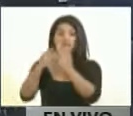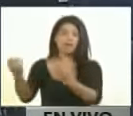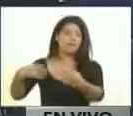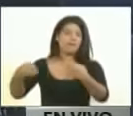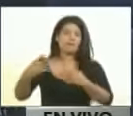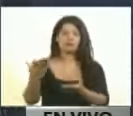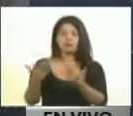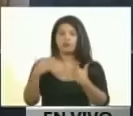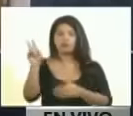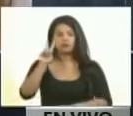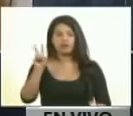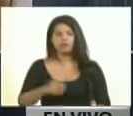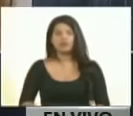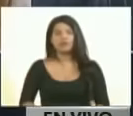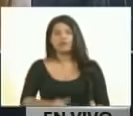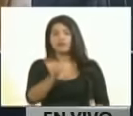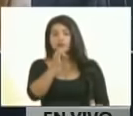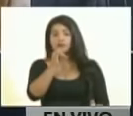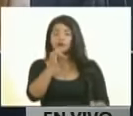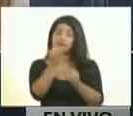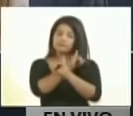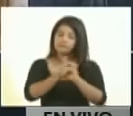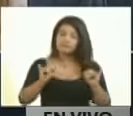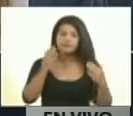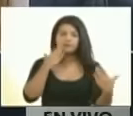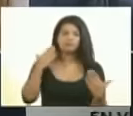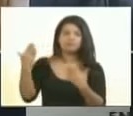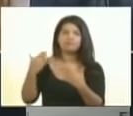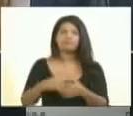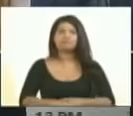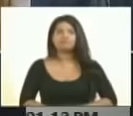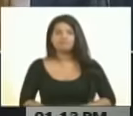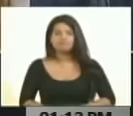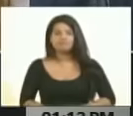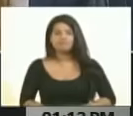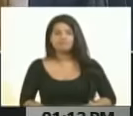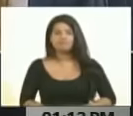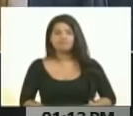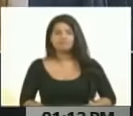información desde la Cancillería de la República y con ella retornamos este contacto informativo. Adelante.